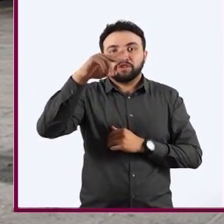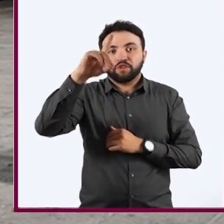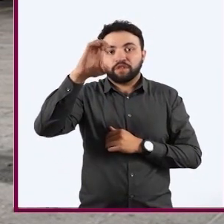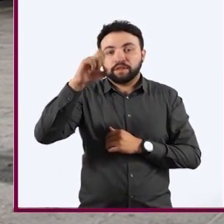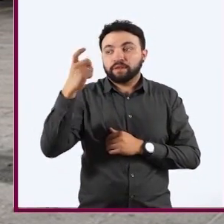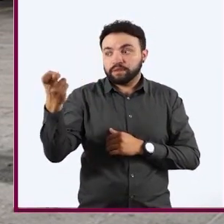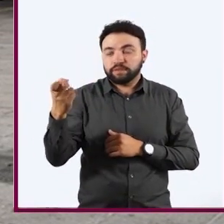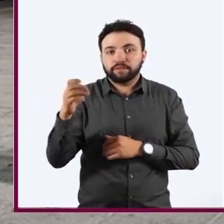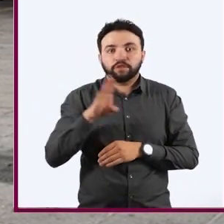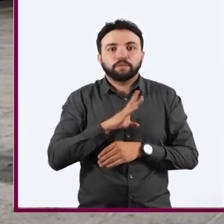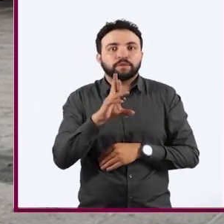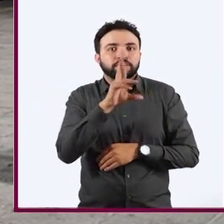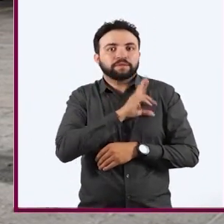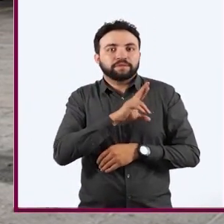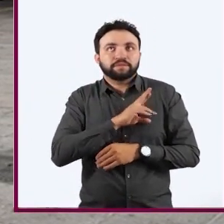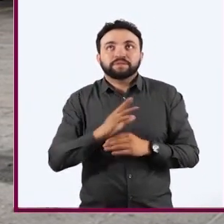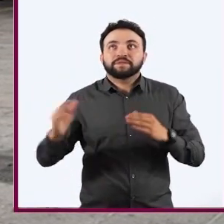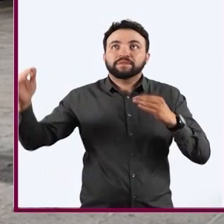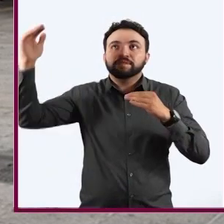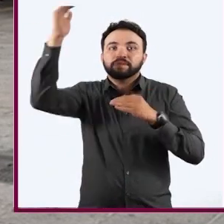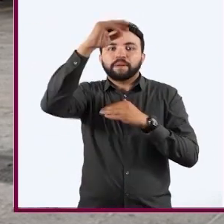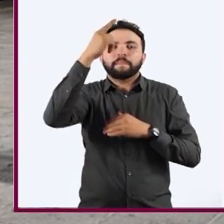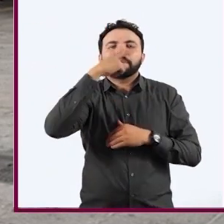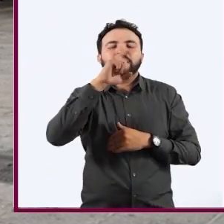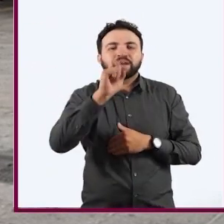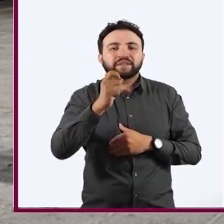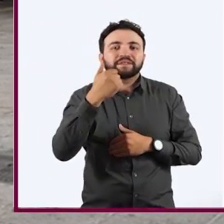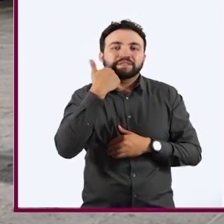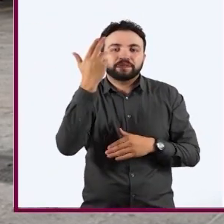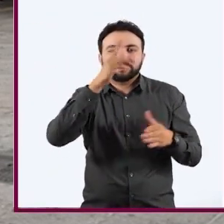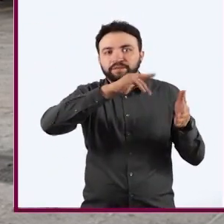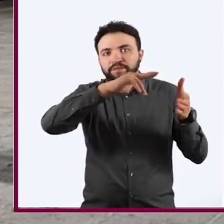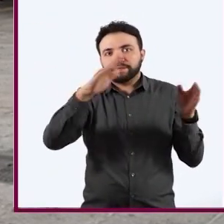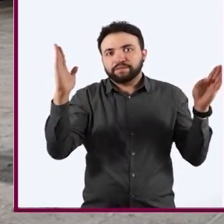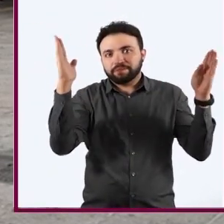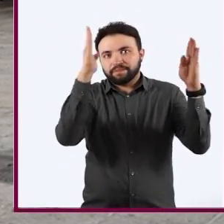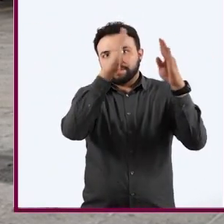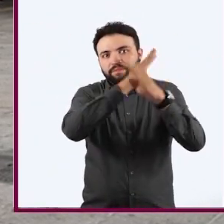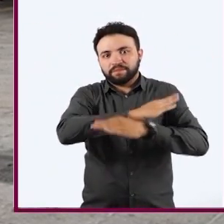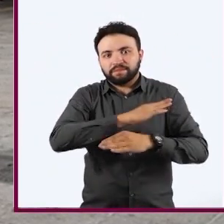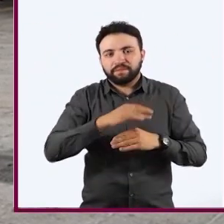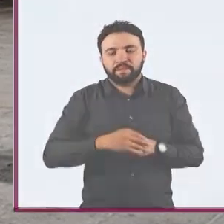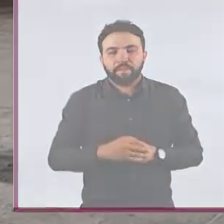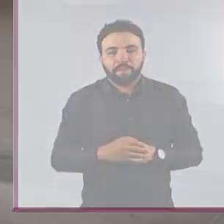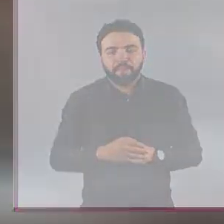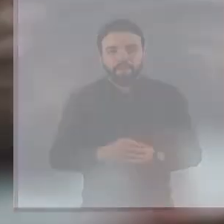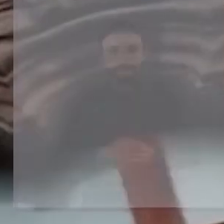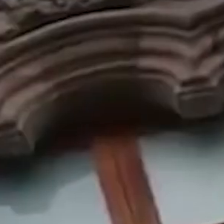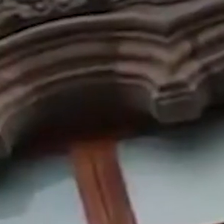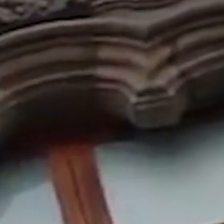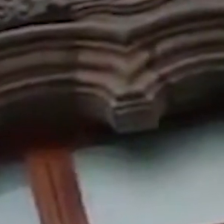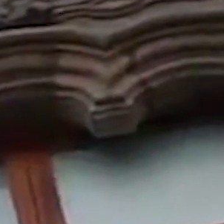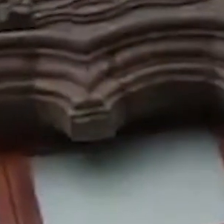Santiago Calimaya, y fue donde el pintor Joaquín Clausel rentaba la azotea para tener su estudio.